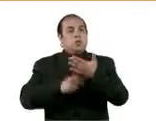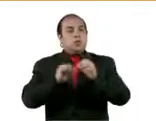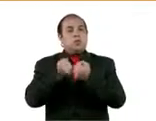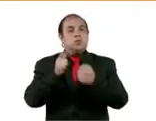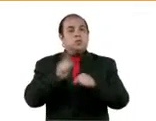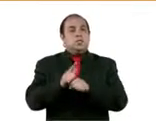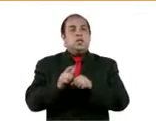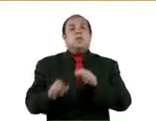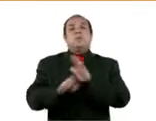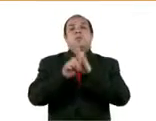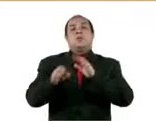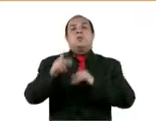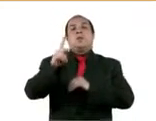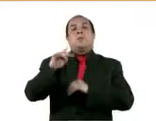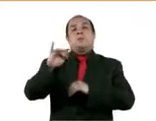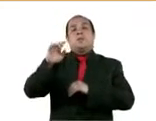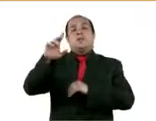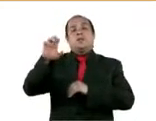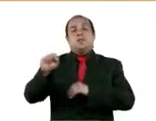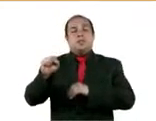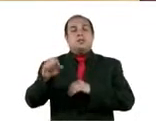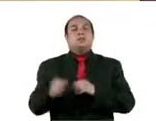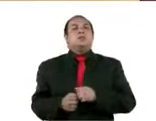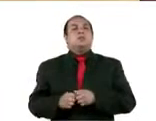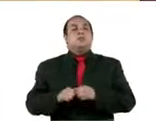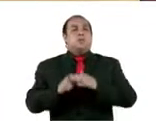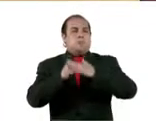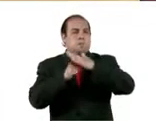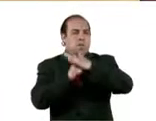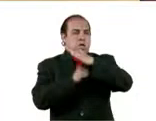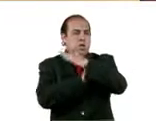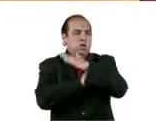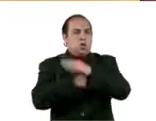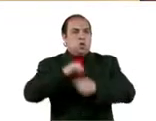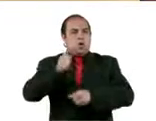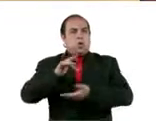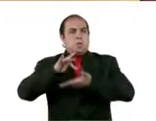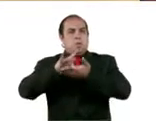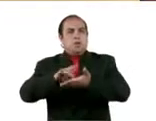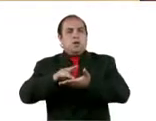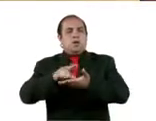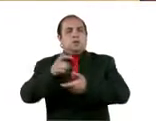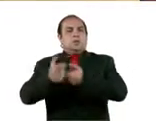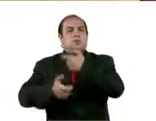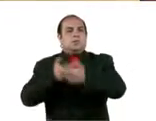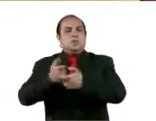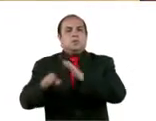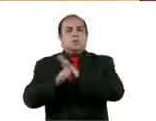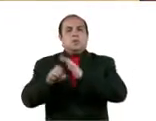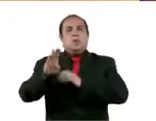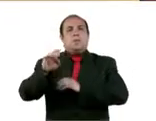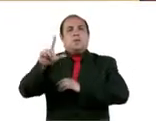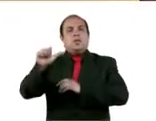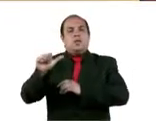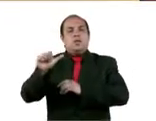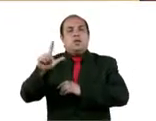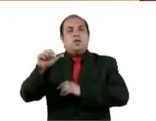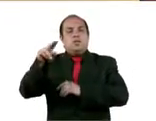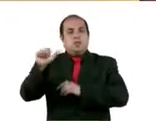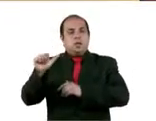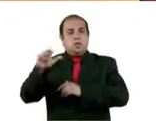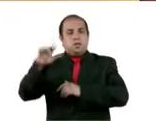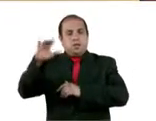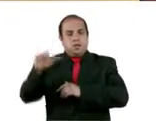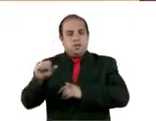sociales como Pilares, otros apoyos como la beca Leona Vicario, que suman en total 14,000 millones de